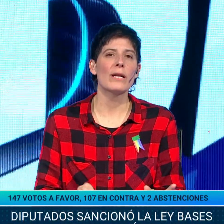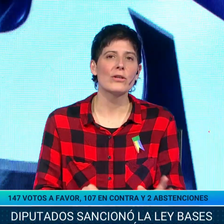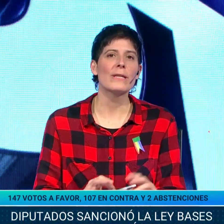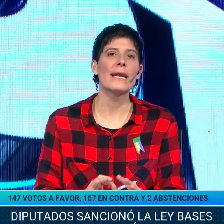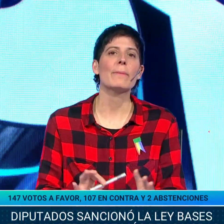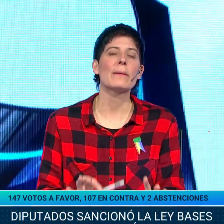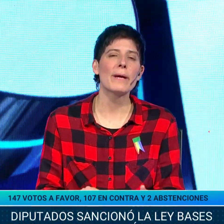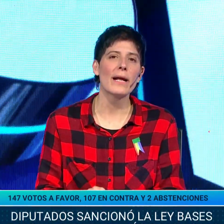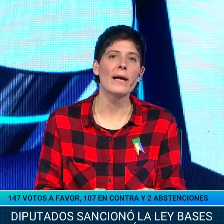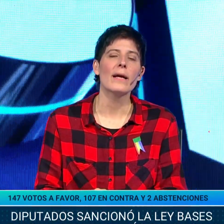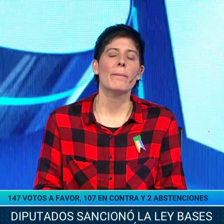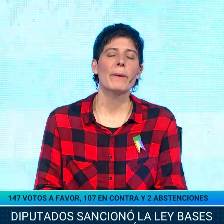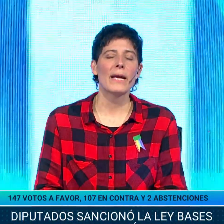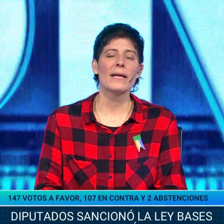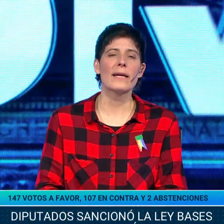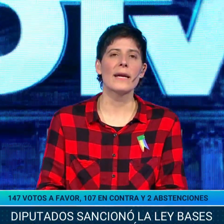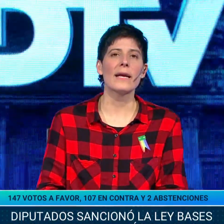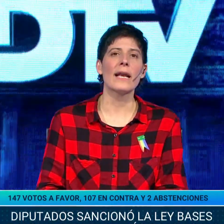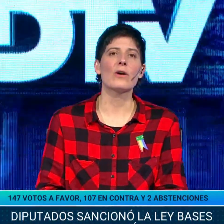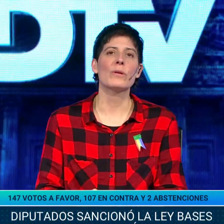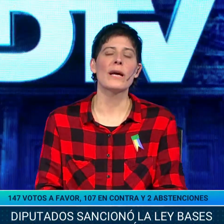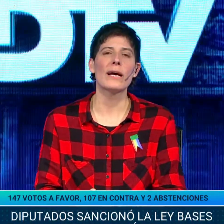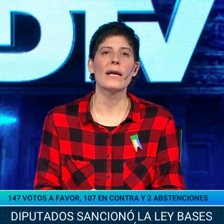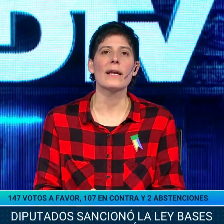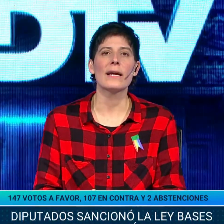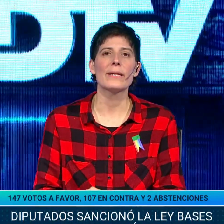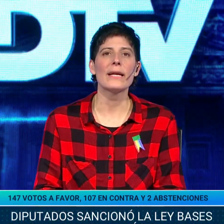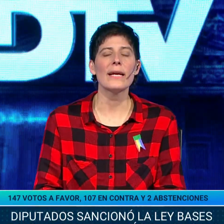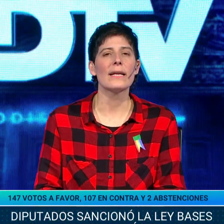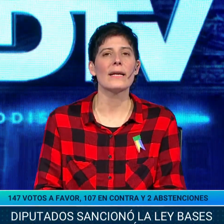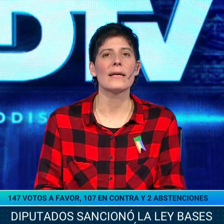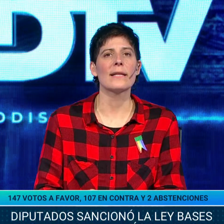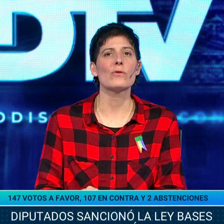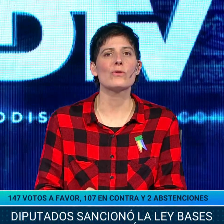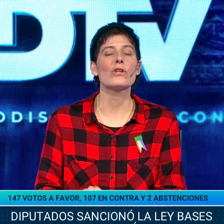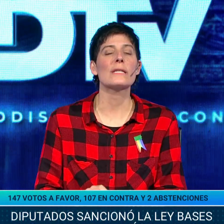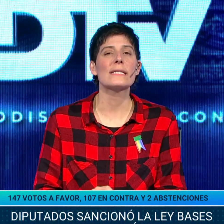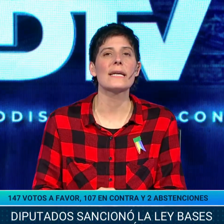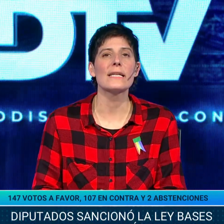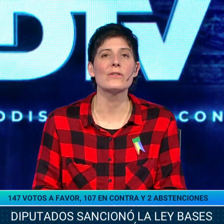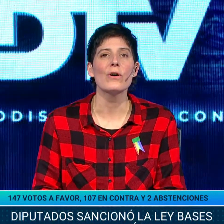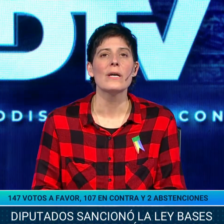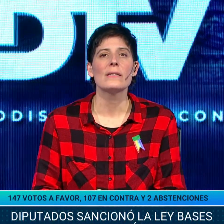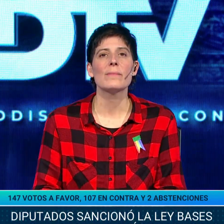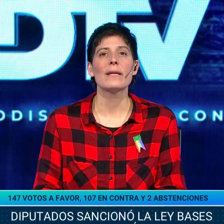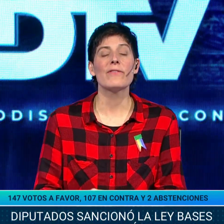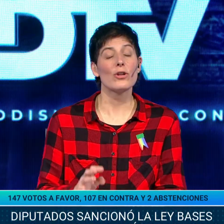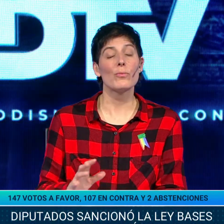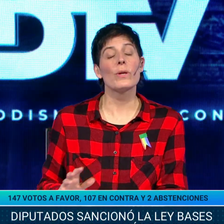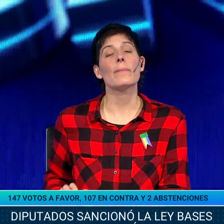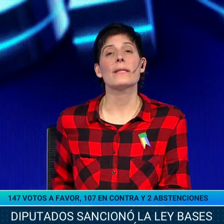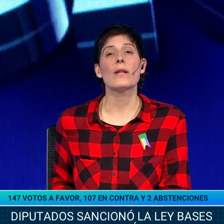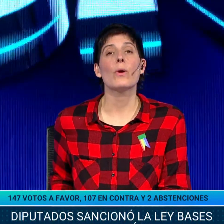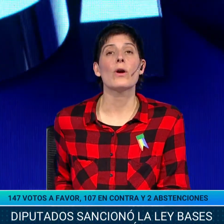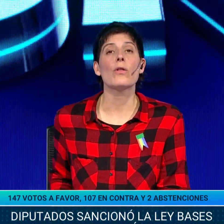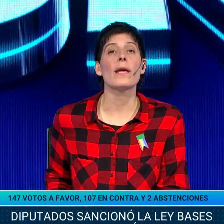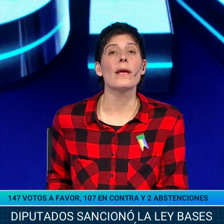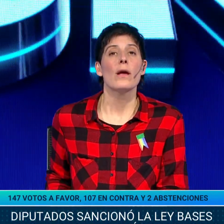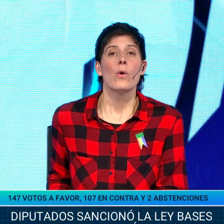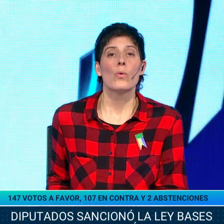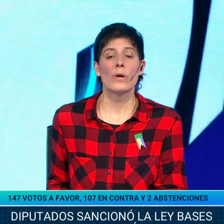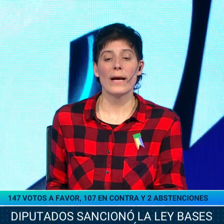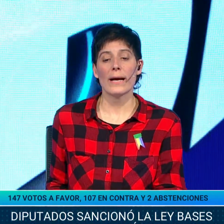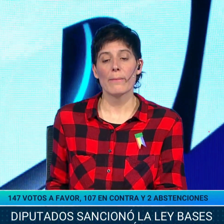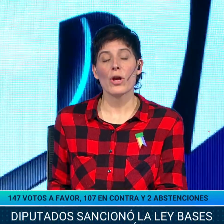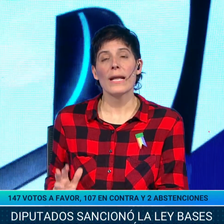en conmemoración de la primera vez que la comunidad LGBT en Estados Unidos, en ese caso, se manifestó públicamente luego